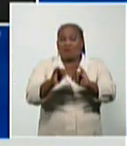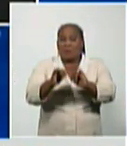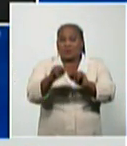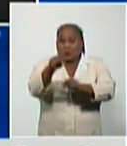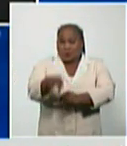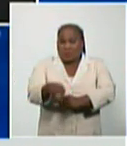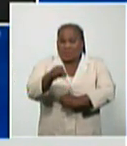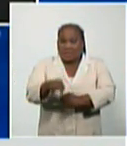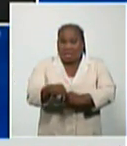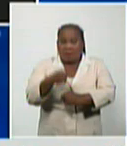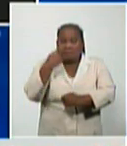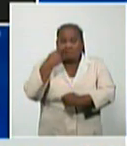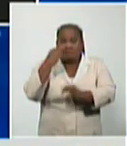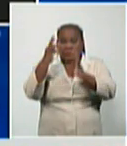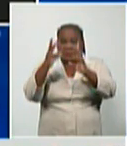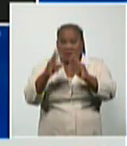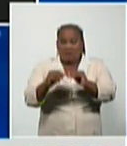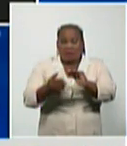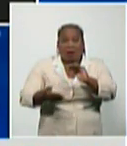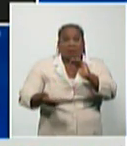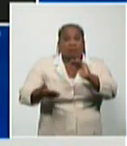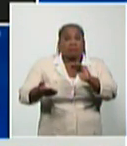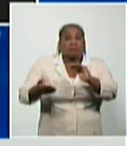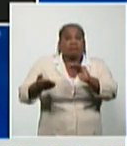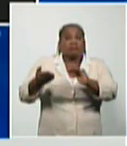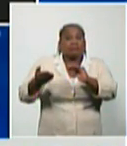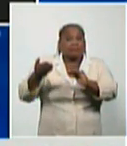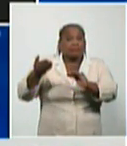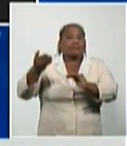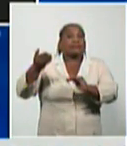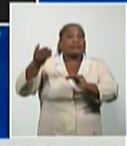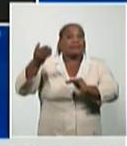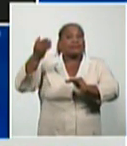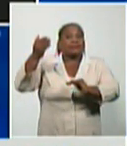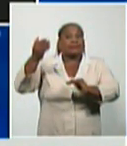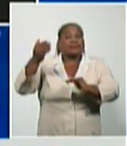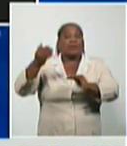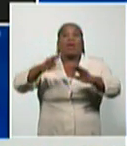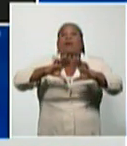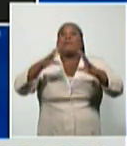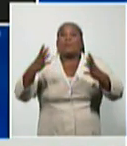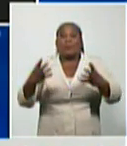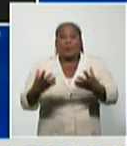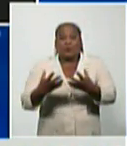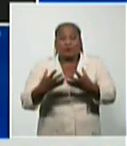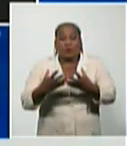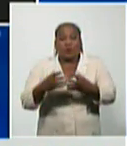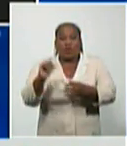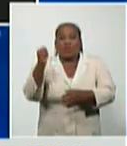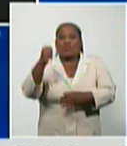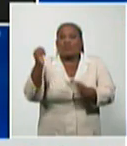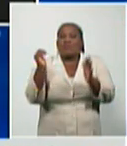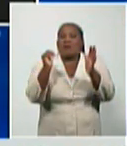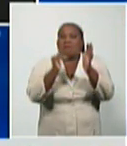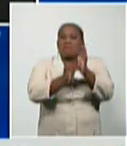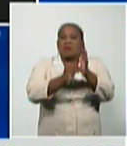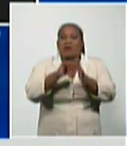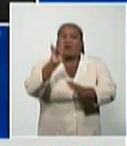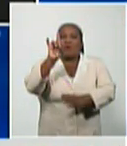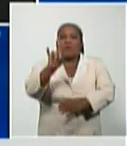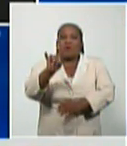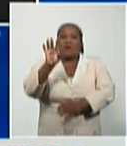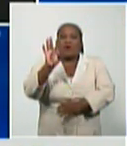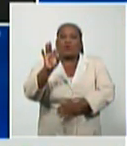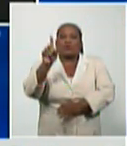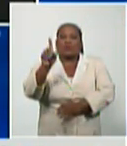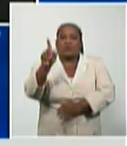creciendo de una forma exponencial. El mundo ya con 10.981 casos